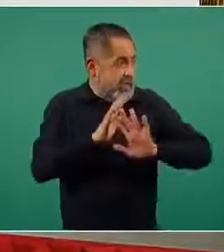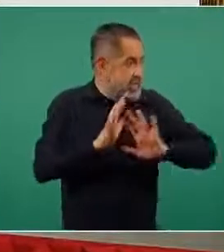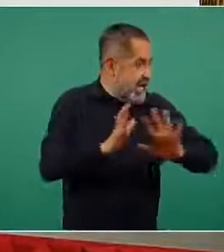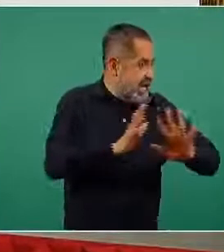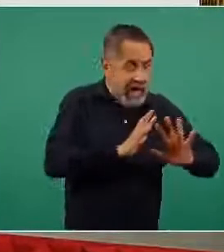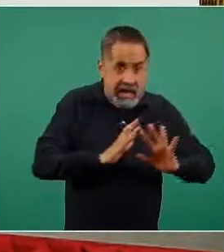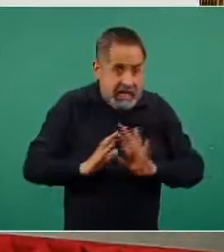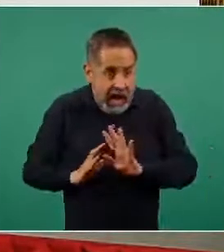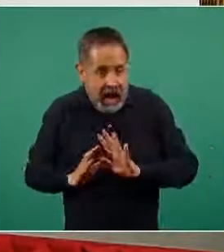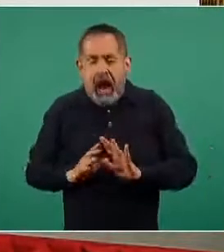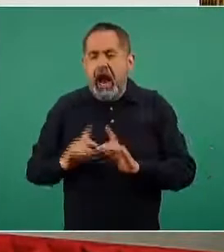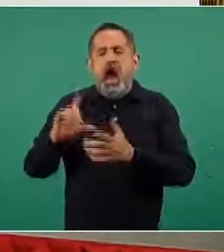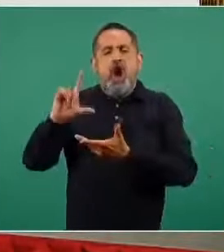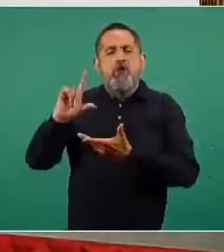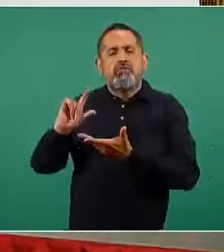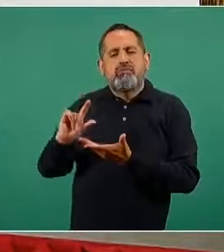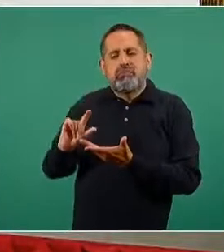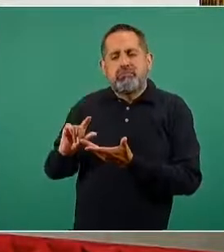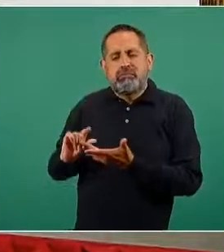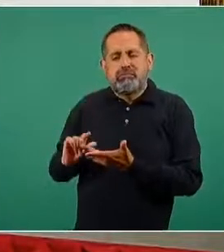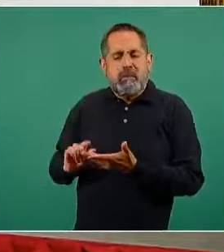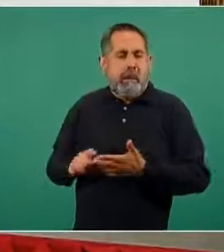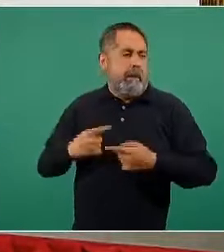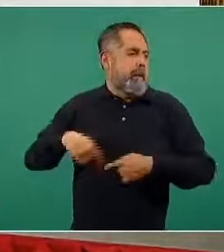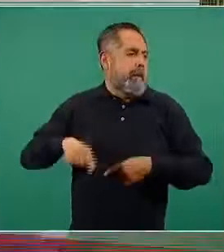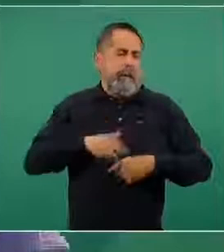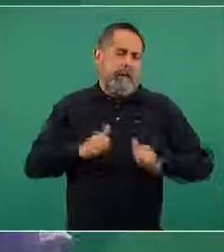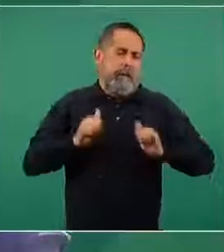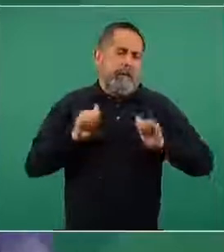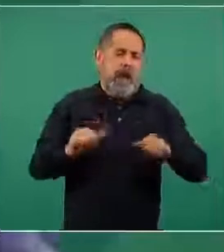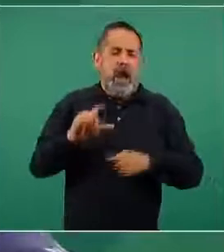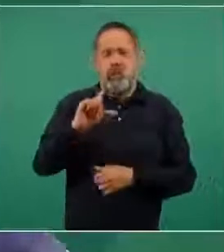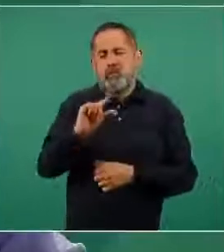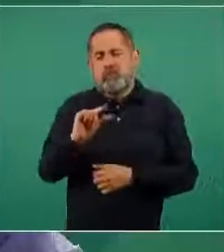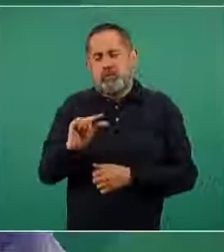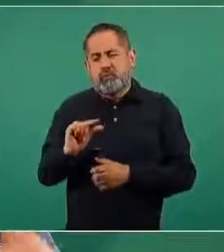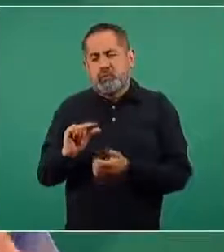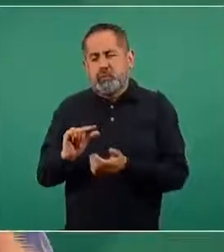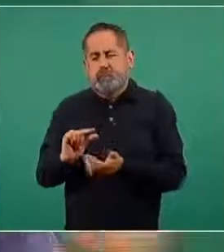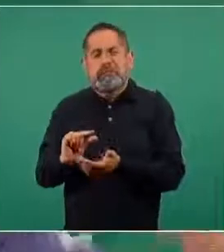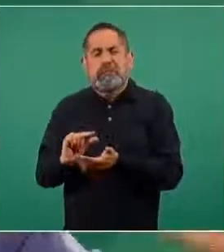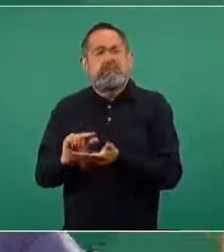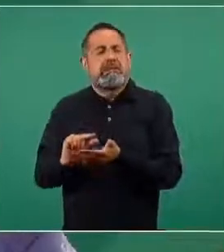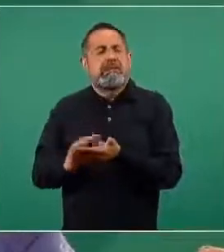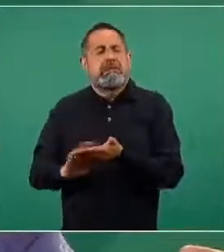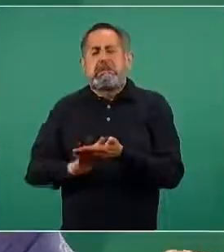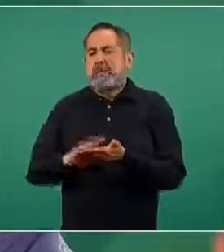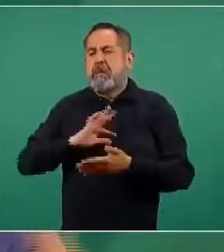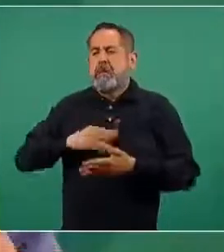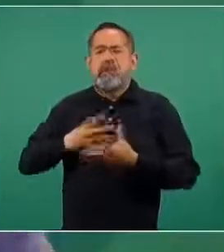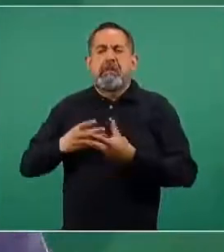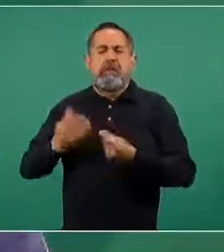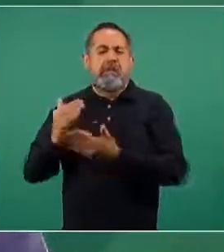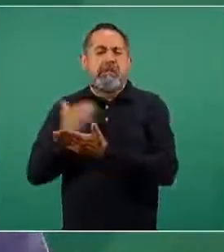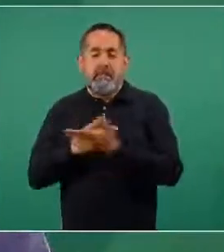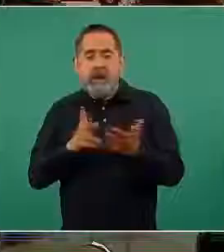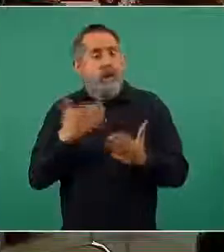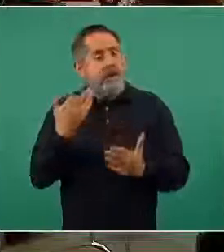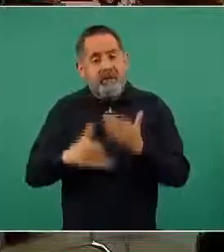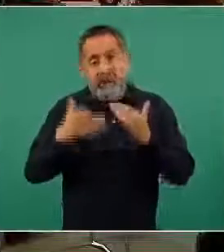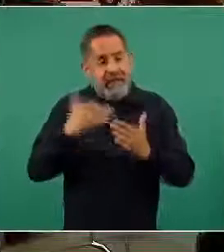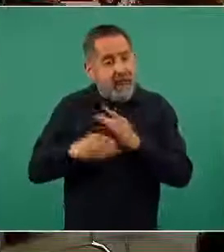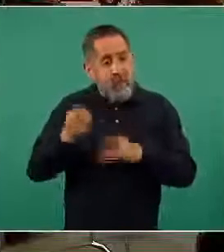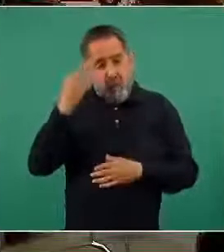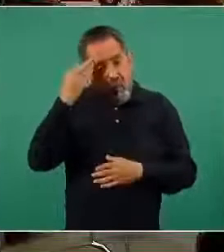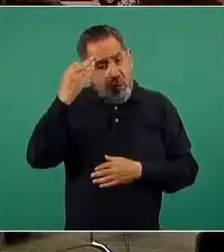lograr que realmente el efecto de la vacunación disminuya o elimine la transmisión. Pero todavía falta mucho para